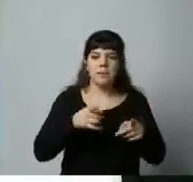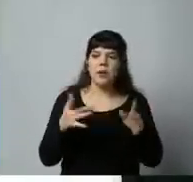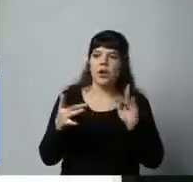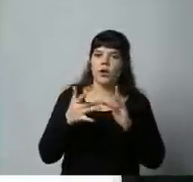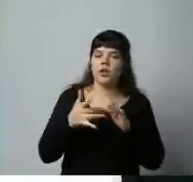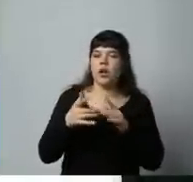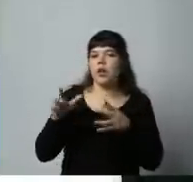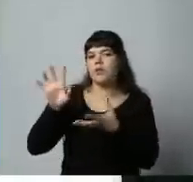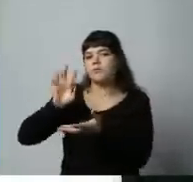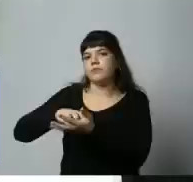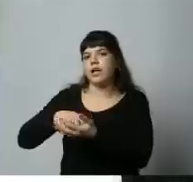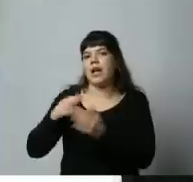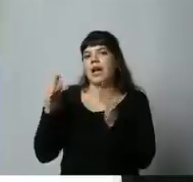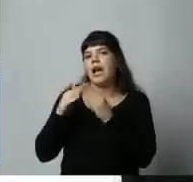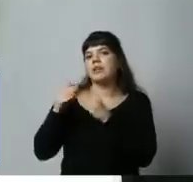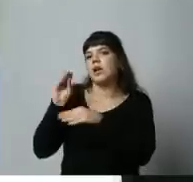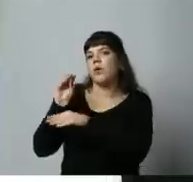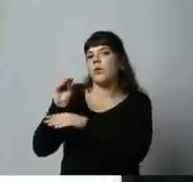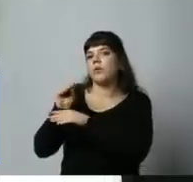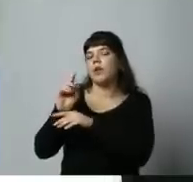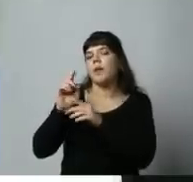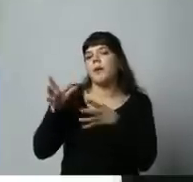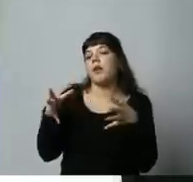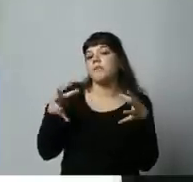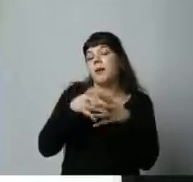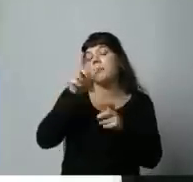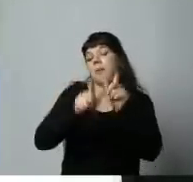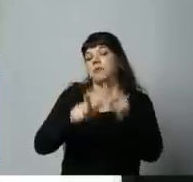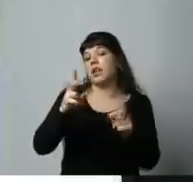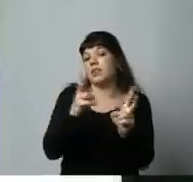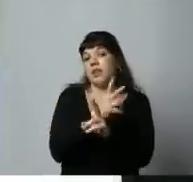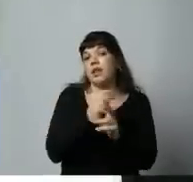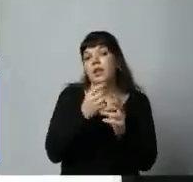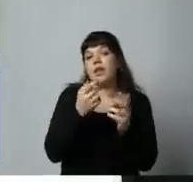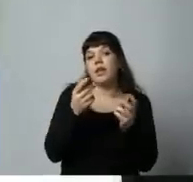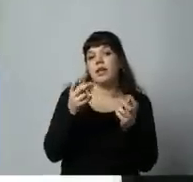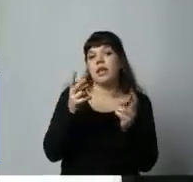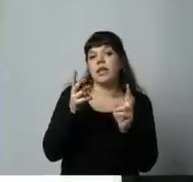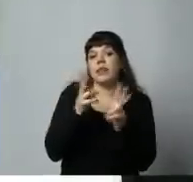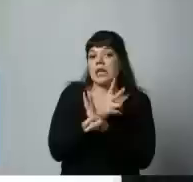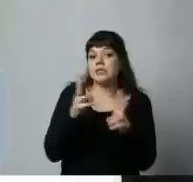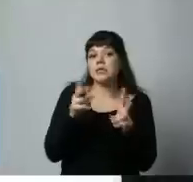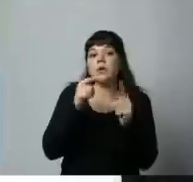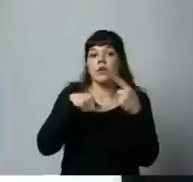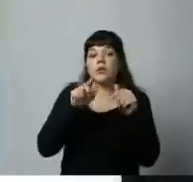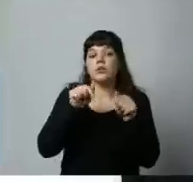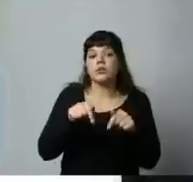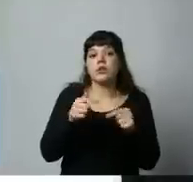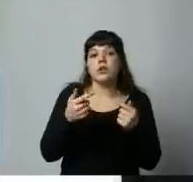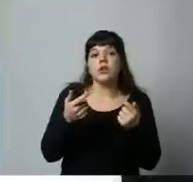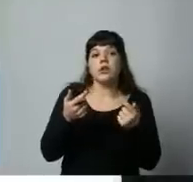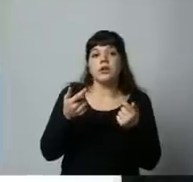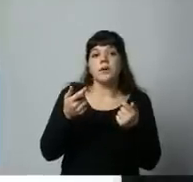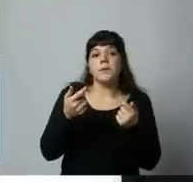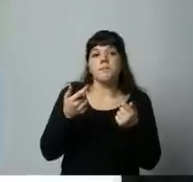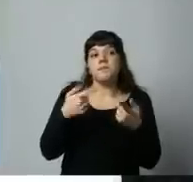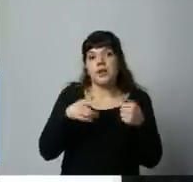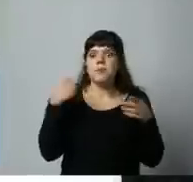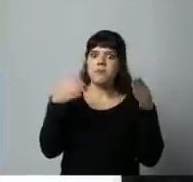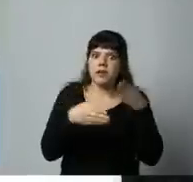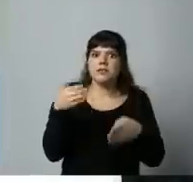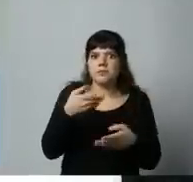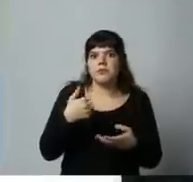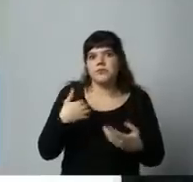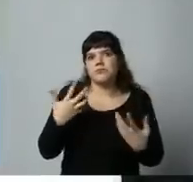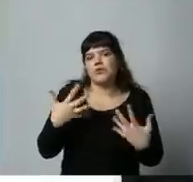cultural para el colectivo trans Así que esto tiene mucho de la participación y no